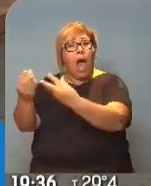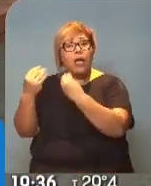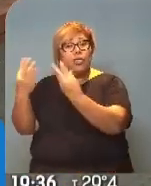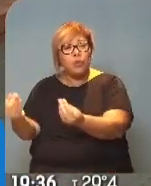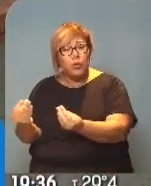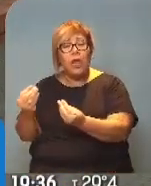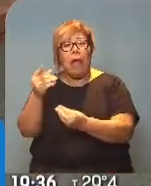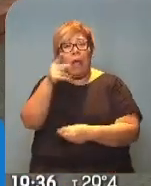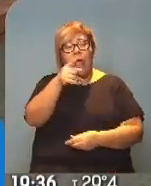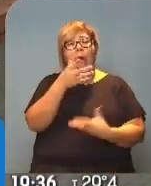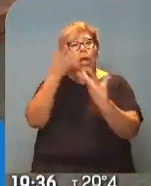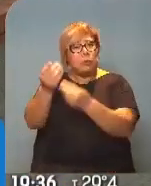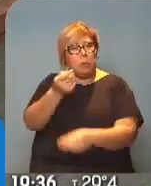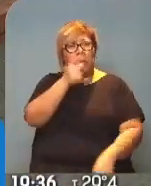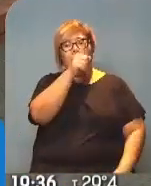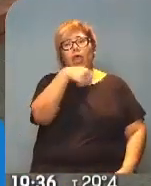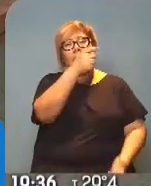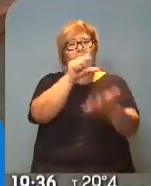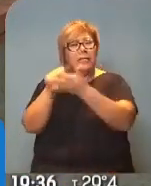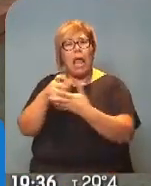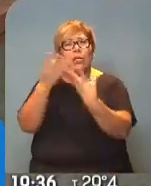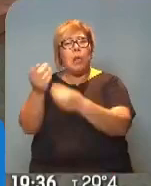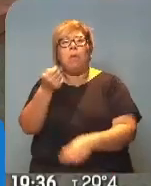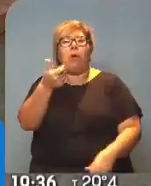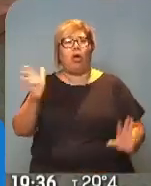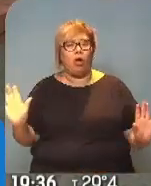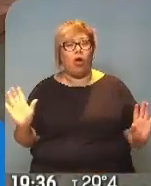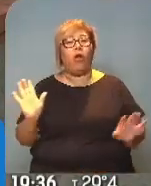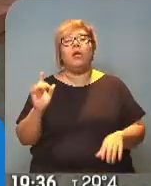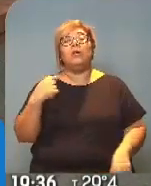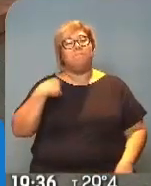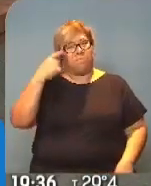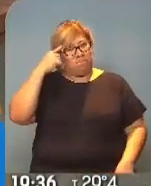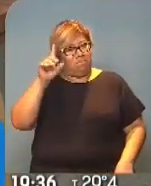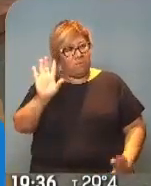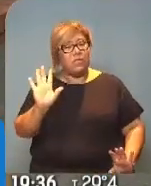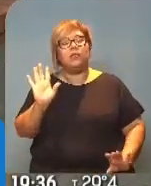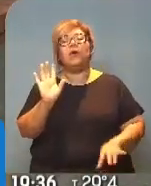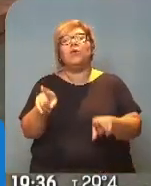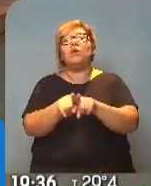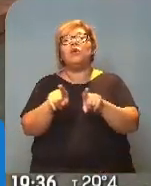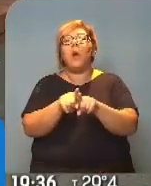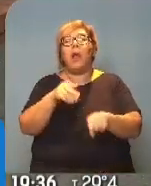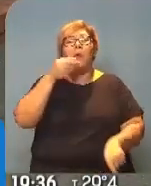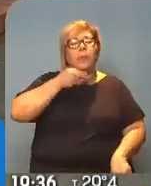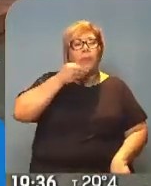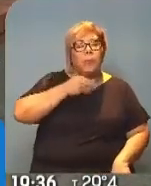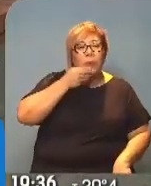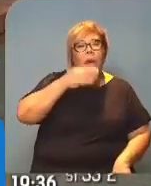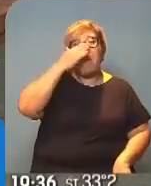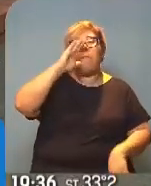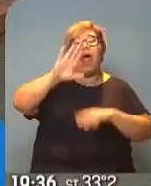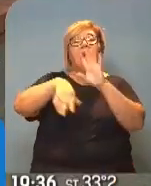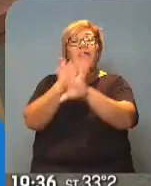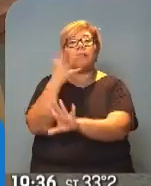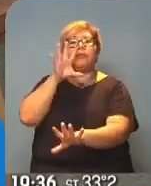supuesta ayuda humanitaria es, como dice Evo Morales, un caballo de Troya para después legitimar una intervención